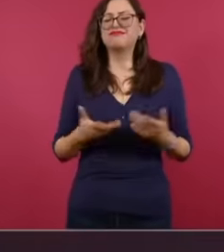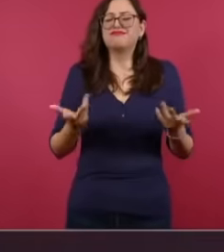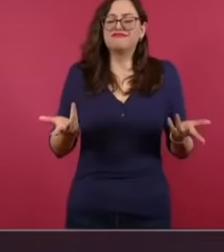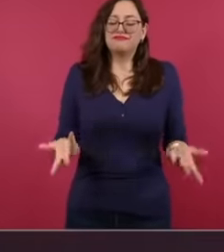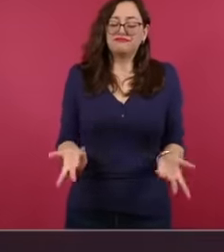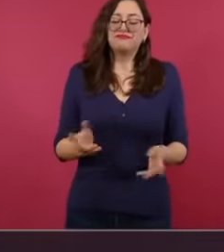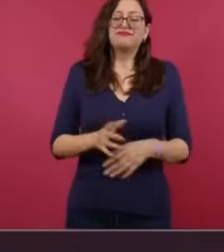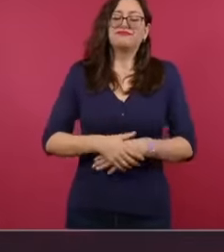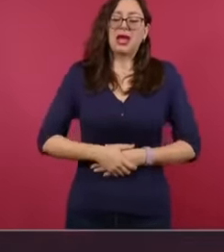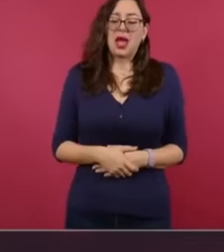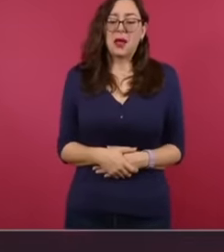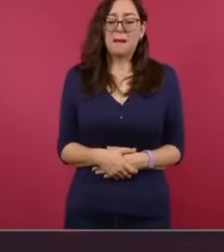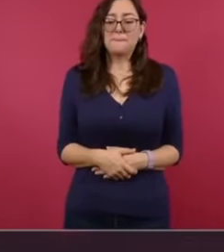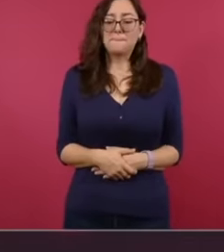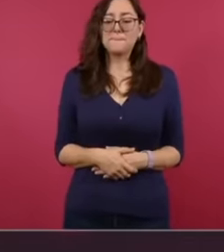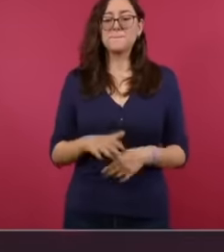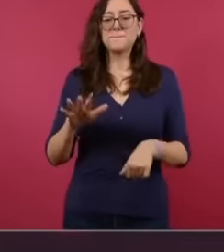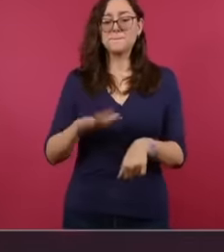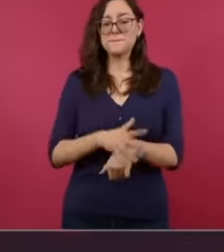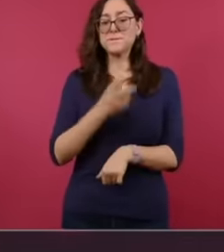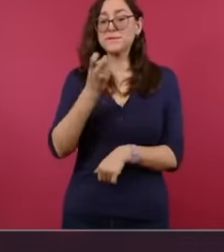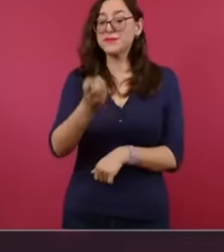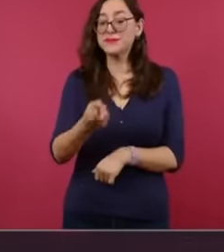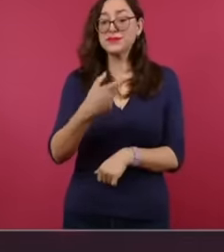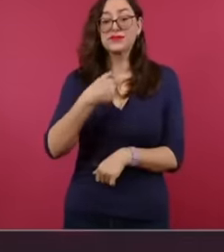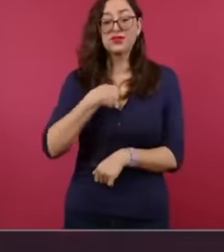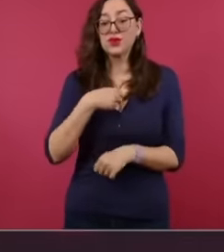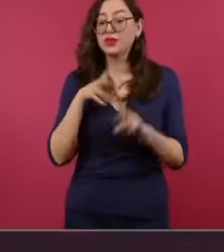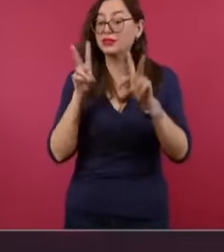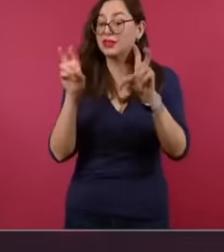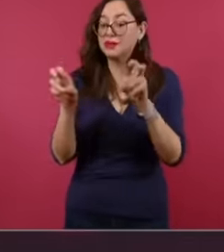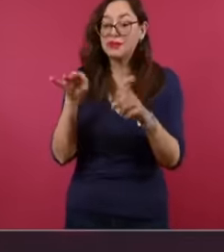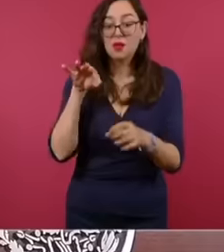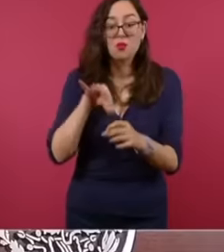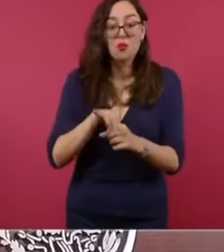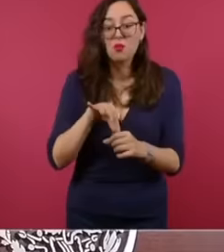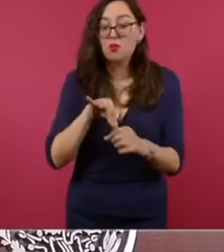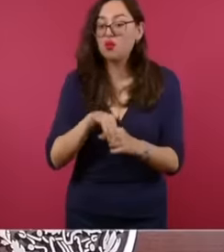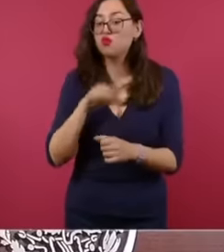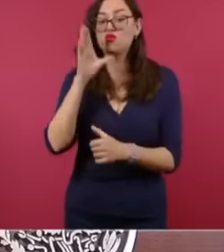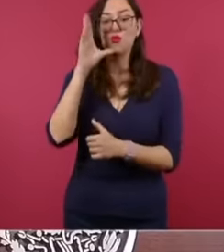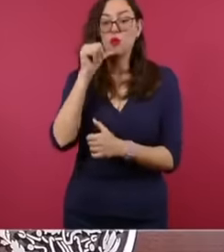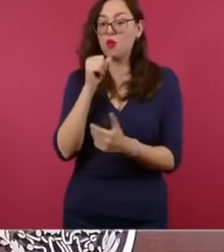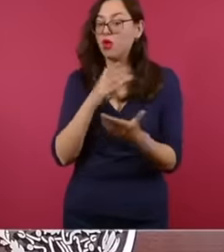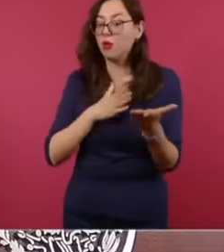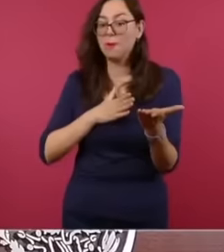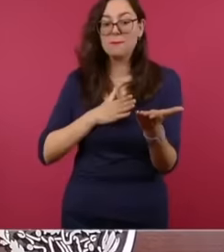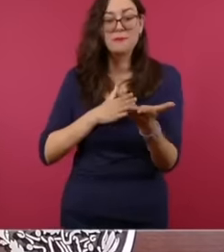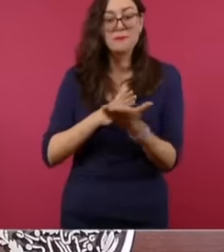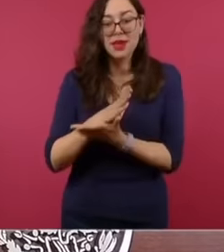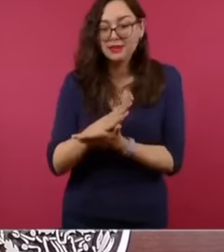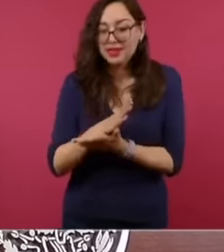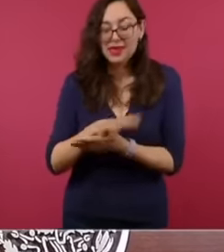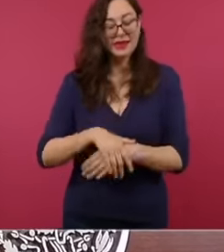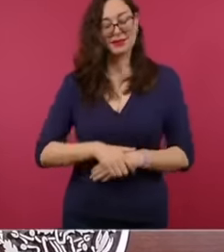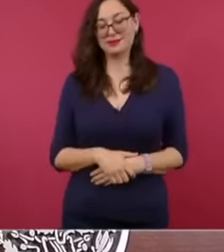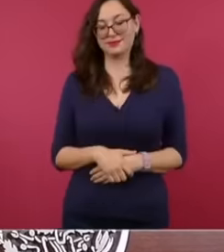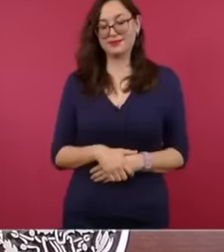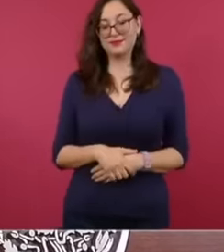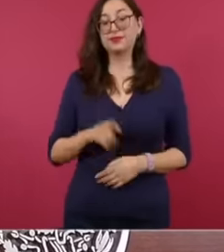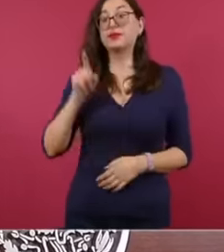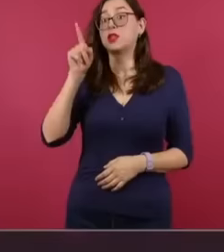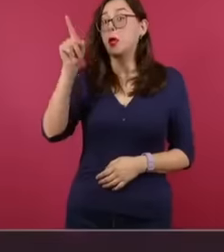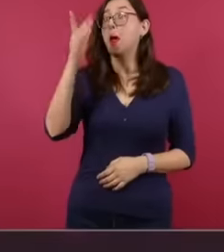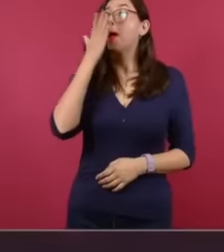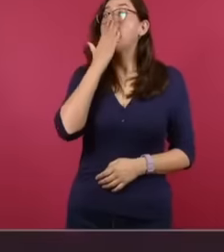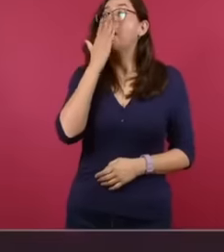Pero ahorita Manlio no es gobierno. Yo no me meto en eso ya. Ya los ciudadanos de Sonora, que los considero